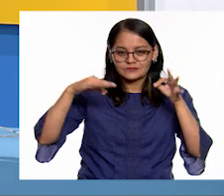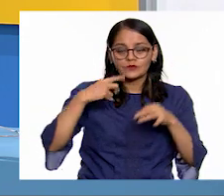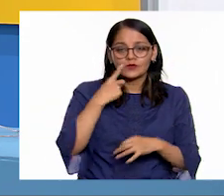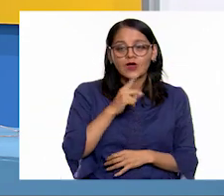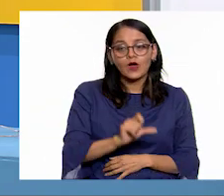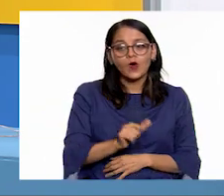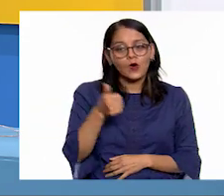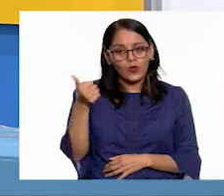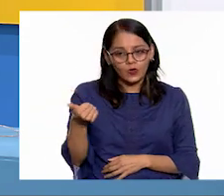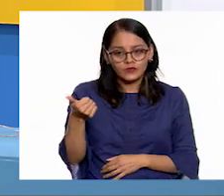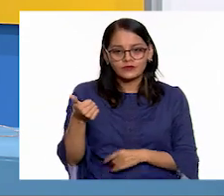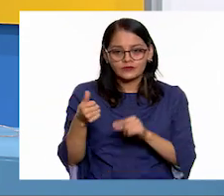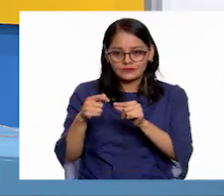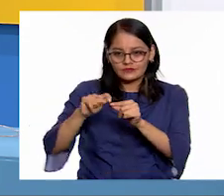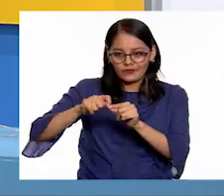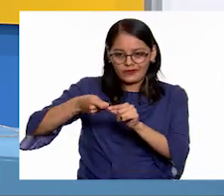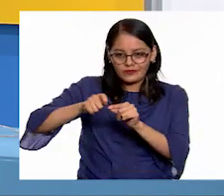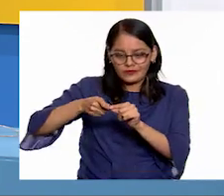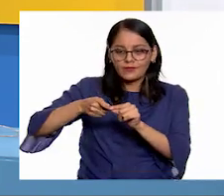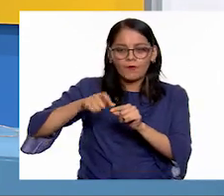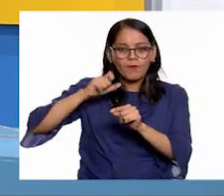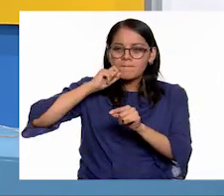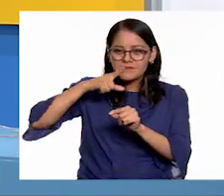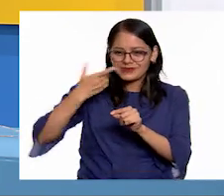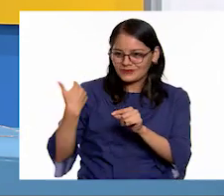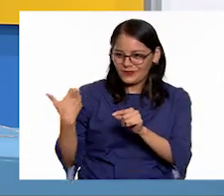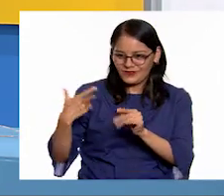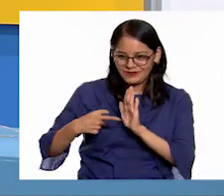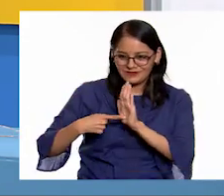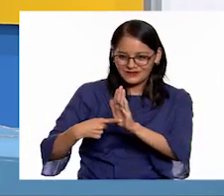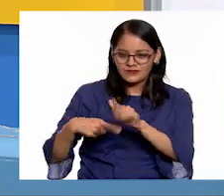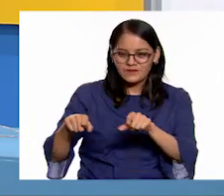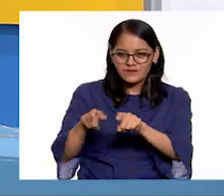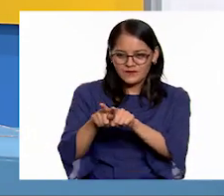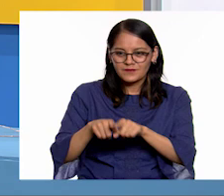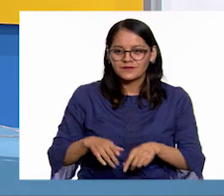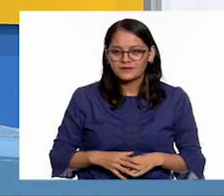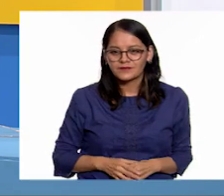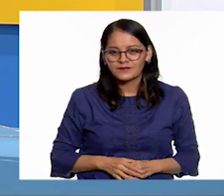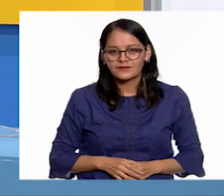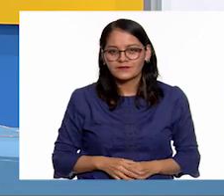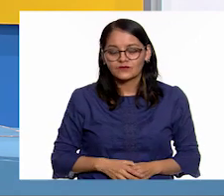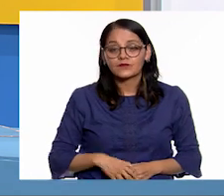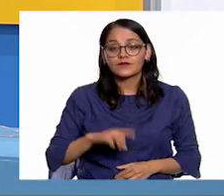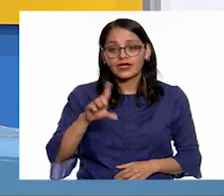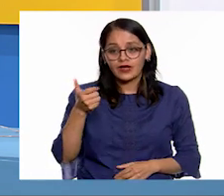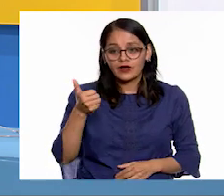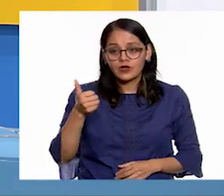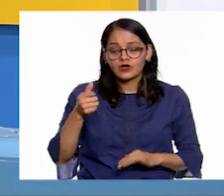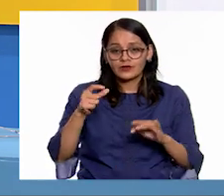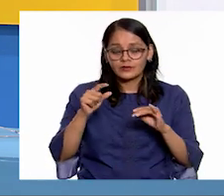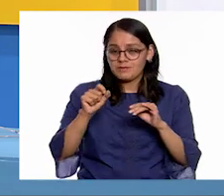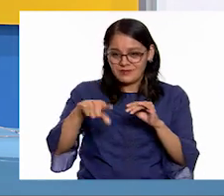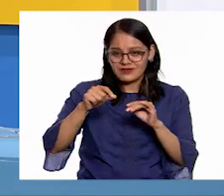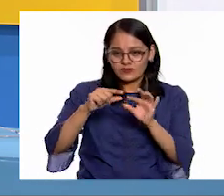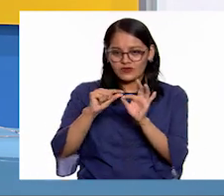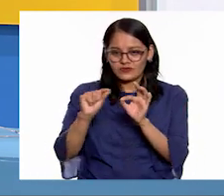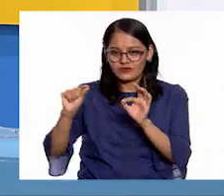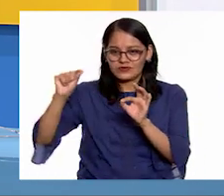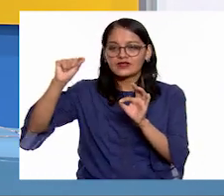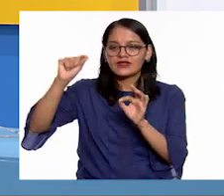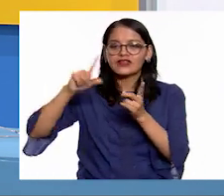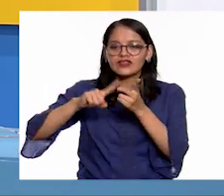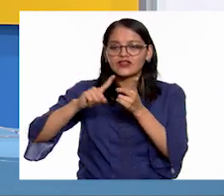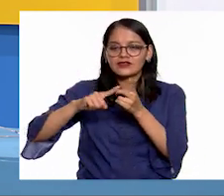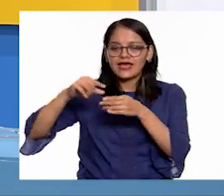la otra parte del socket, de la misma forma como lo acabamos de hacer con el segundo cable. Y el otro extremo de este mismo cable, unirlo